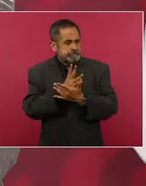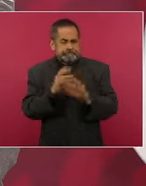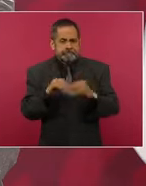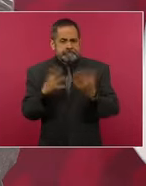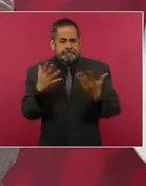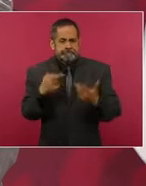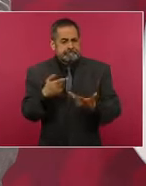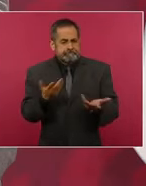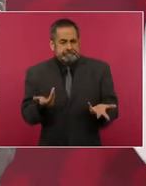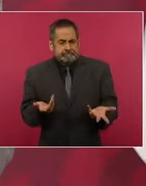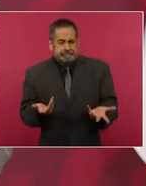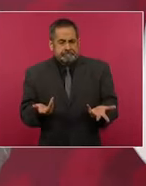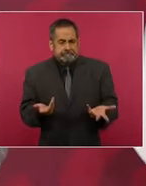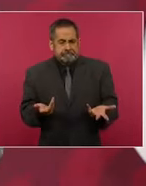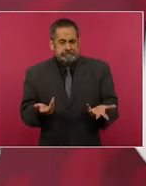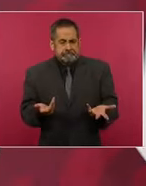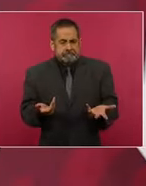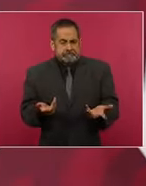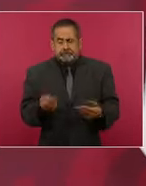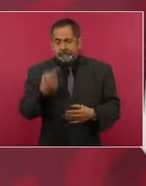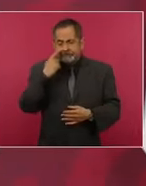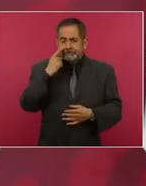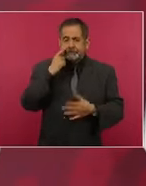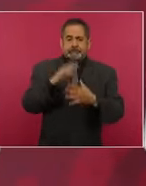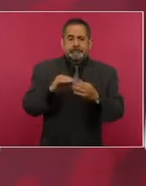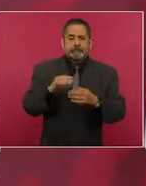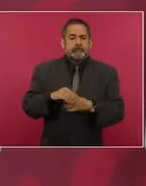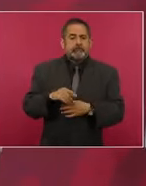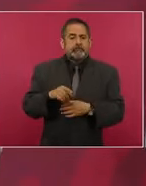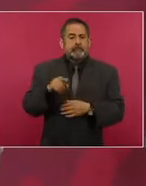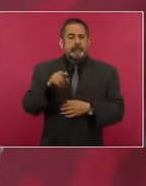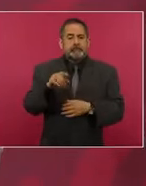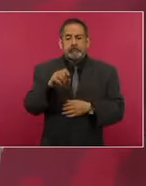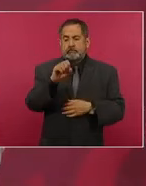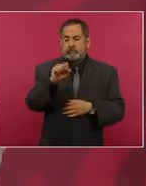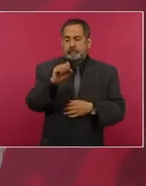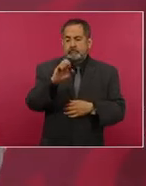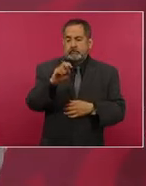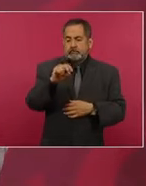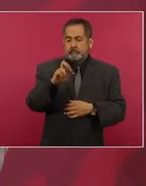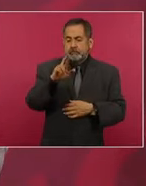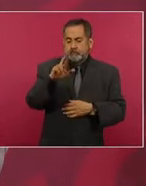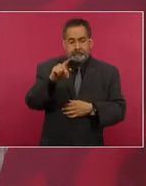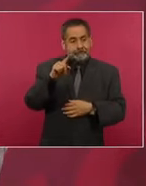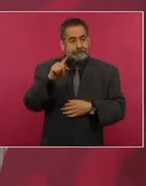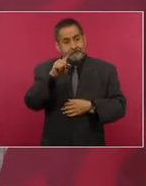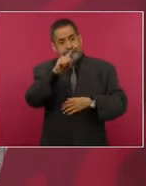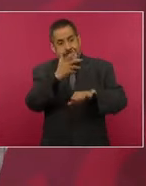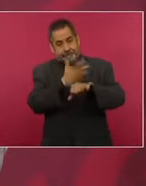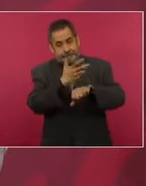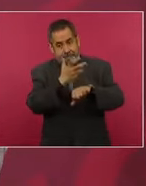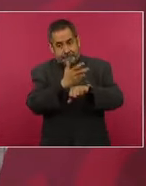hasta una funcionaria de la Secretaría de Energía del gobierno de Estados Unidos envió una carta